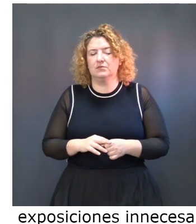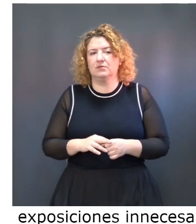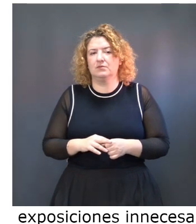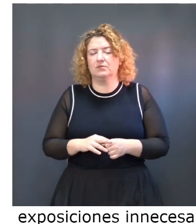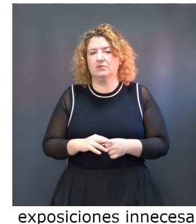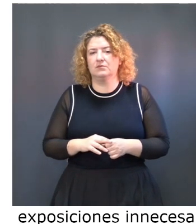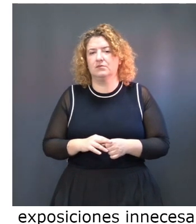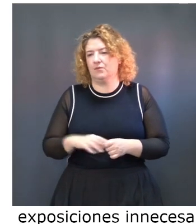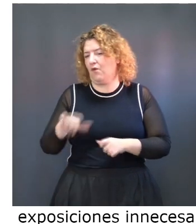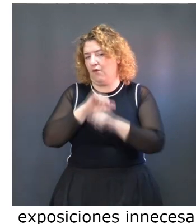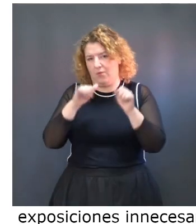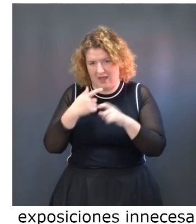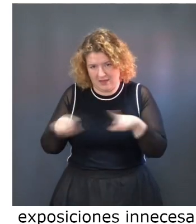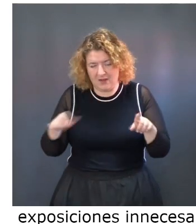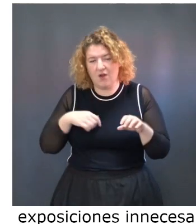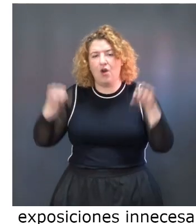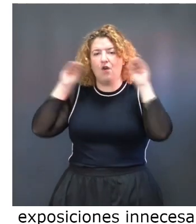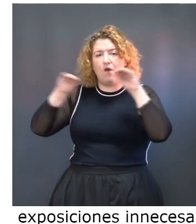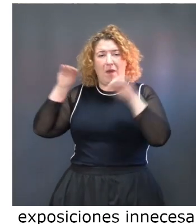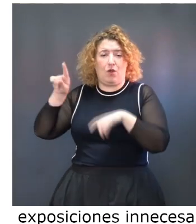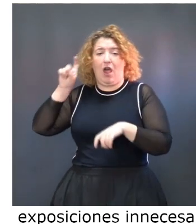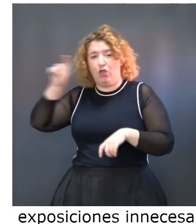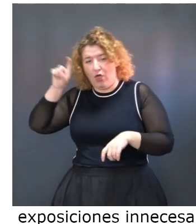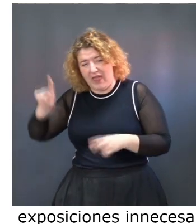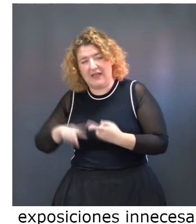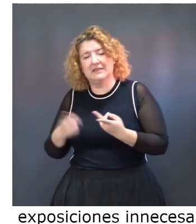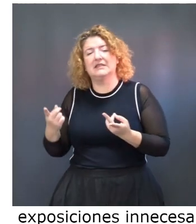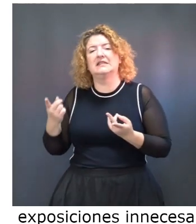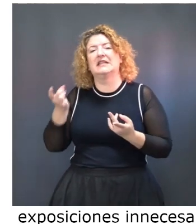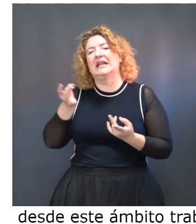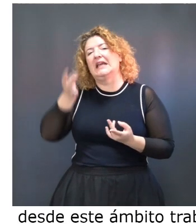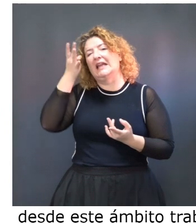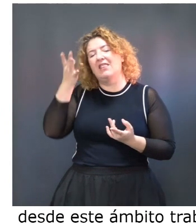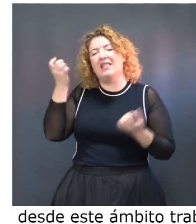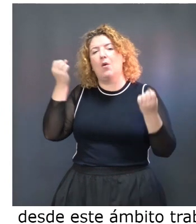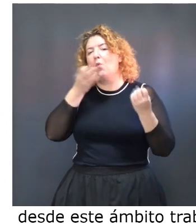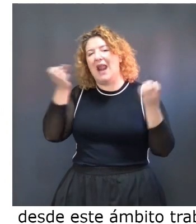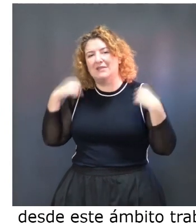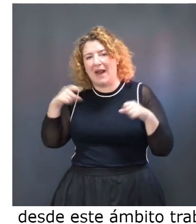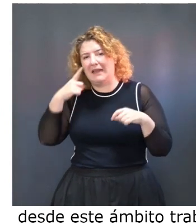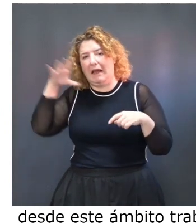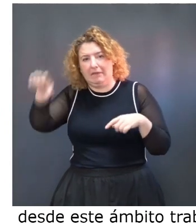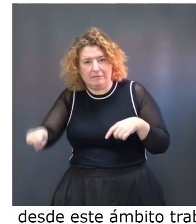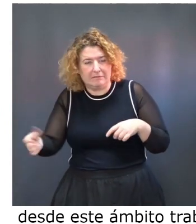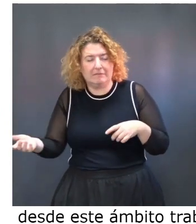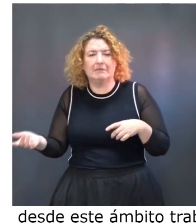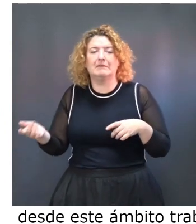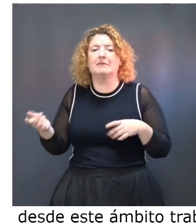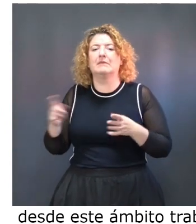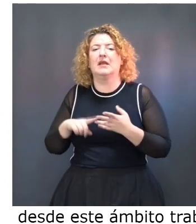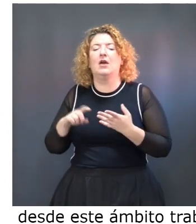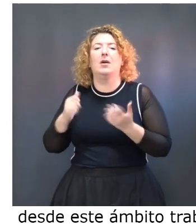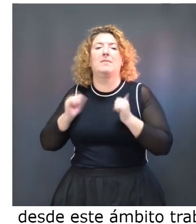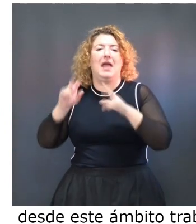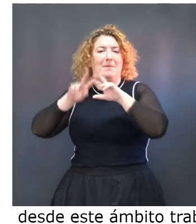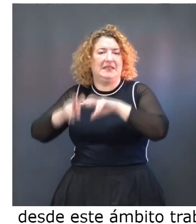formas, ¿no? He citado la formación directa a docentes, la identificación de iniciativas y buenas prácticas, el levantamiento de estudios, ¿no? Por